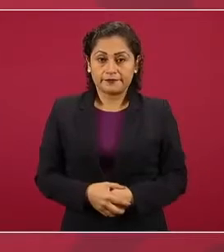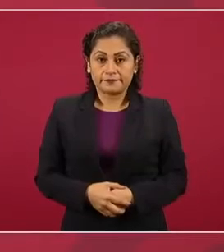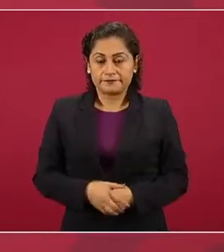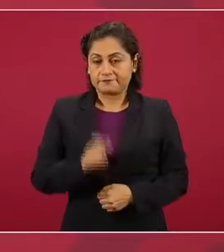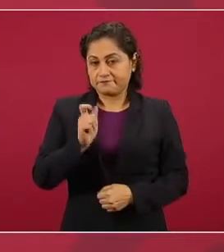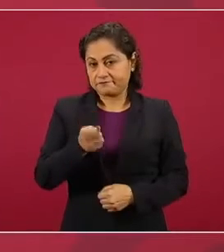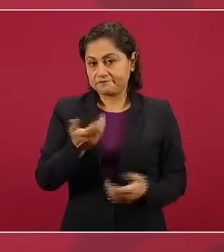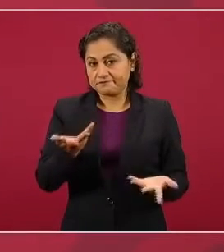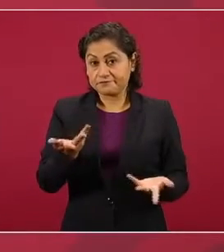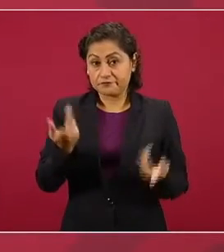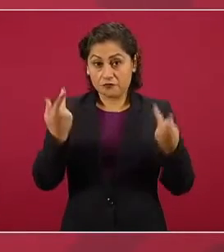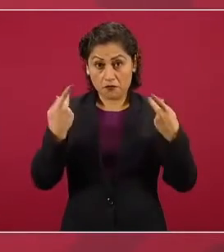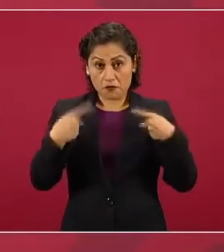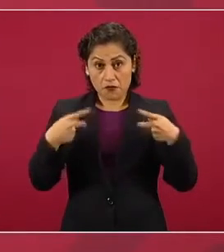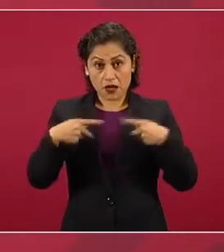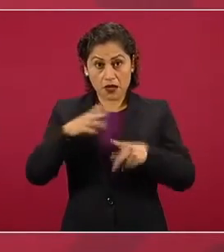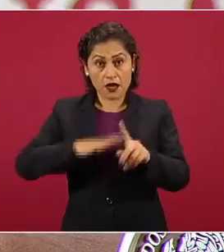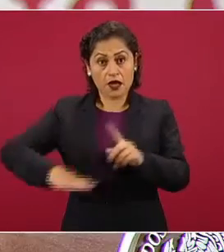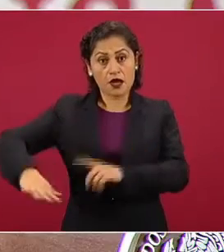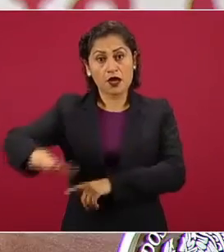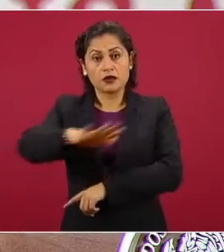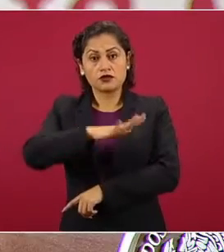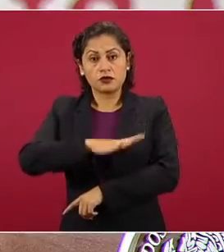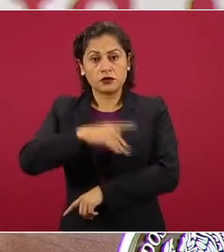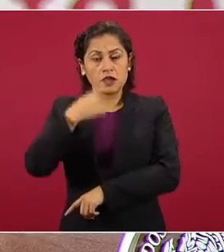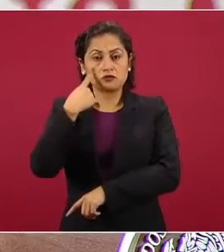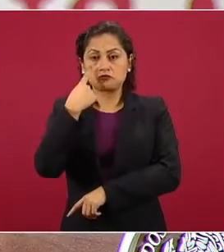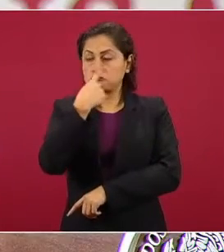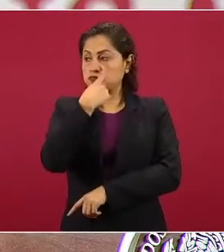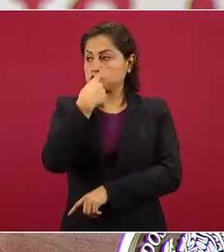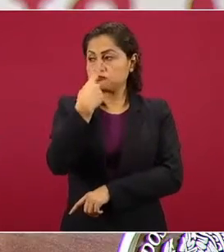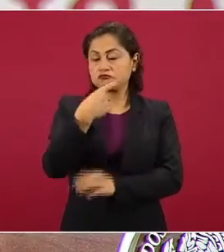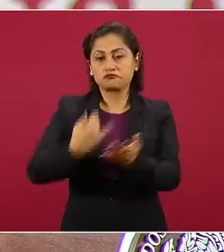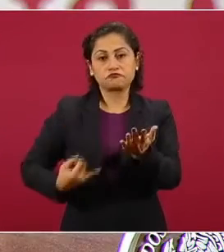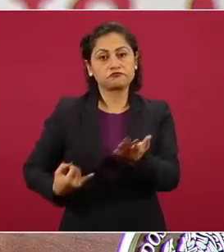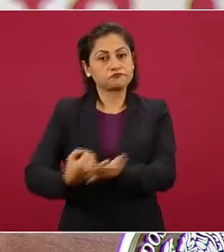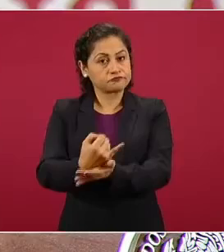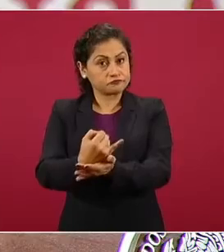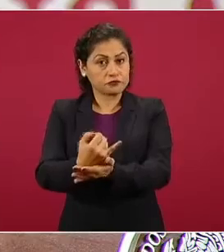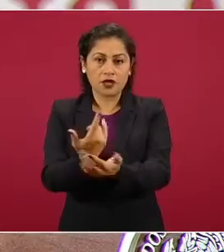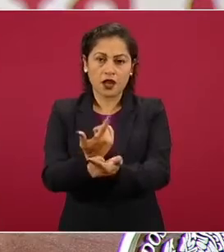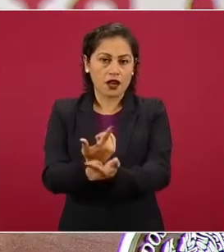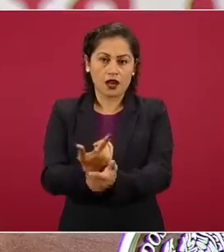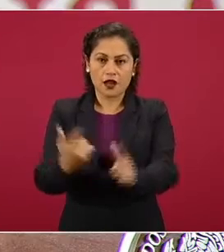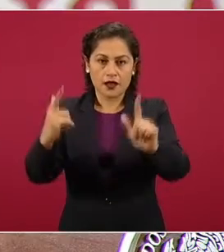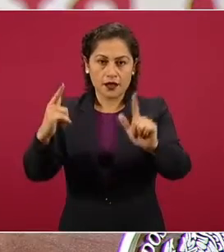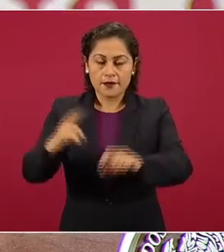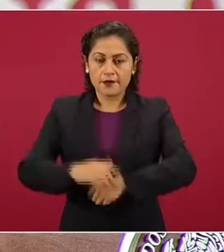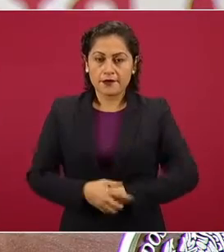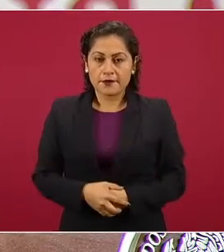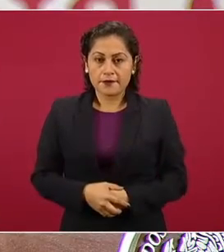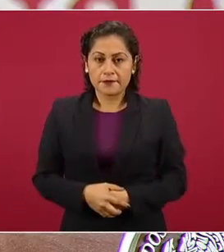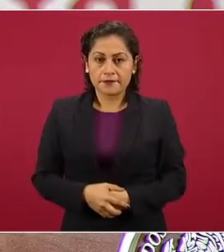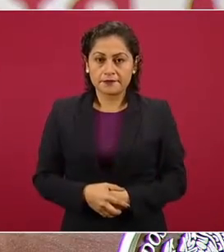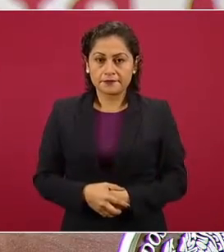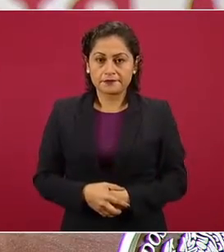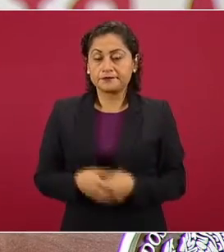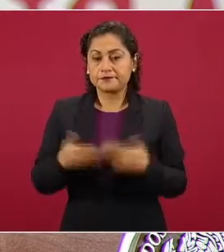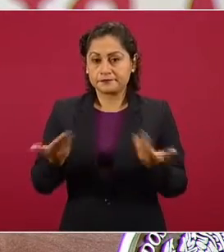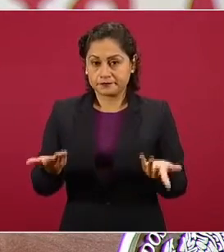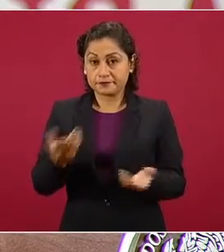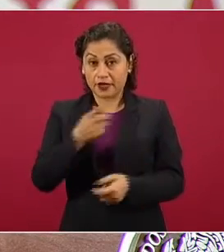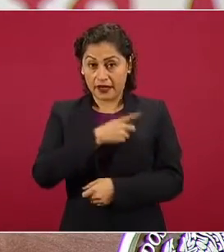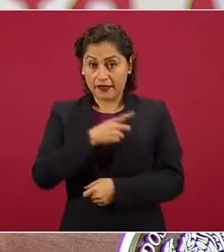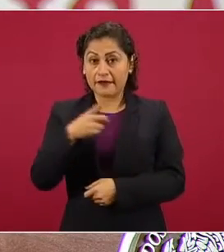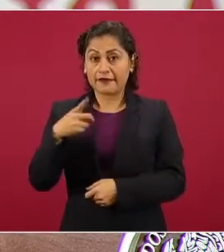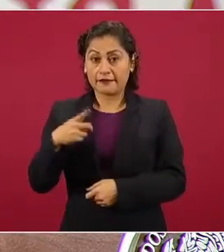la gente tiene que decidir libremente y tenerle